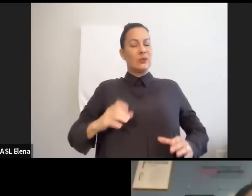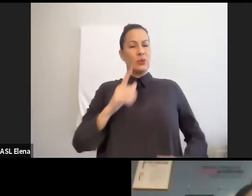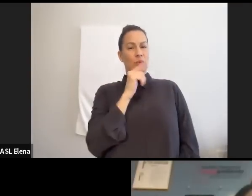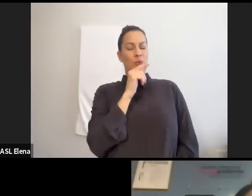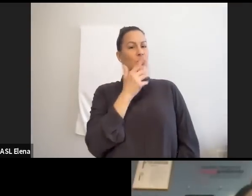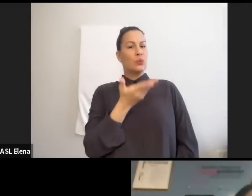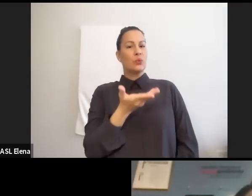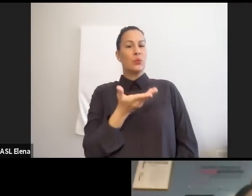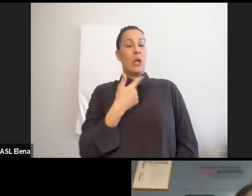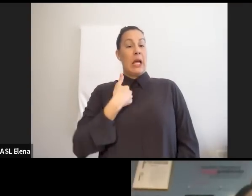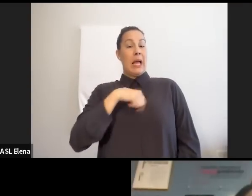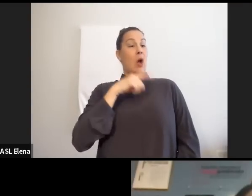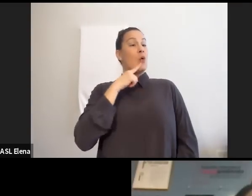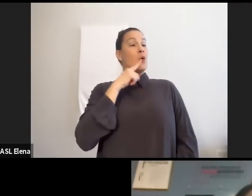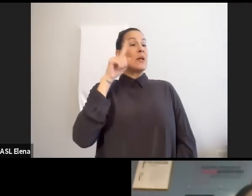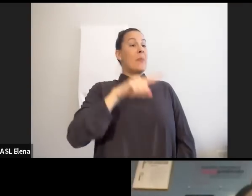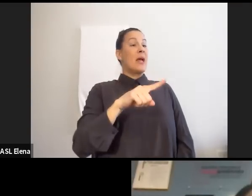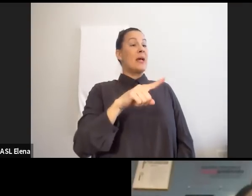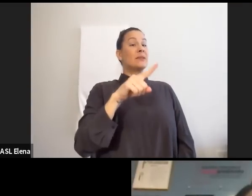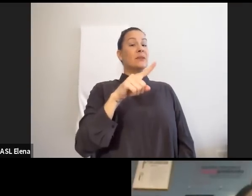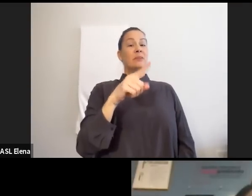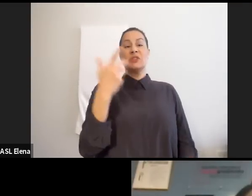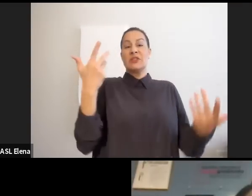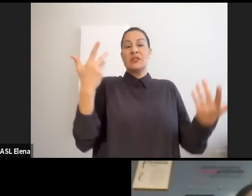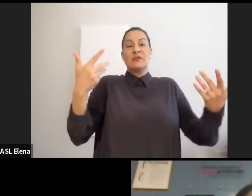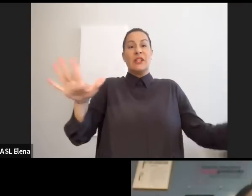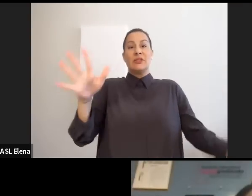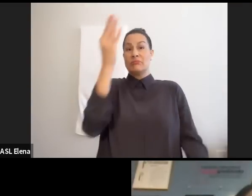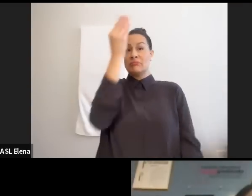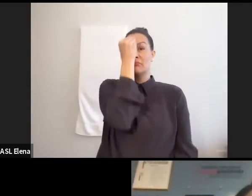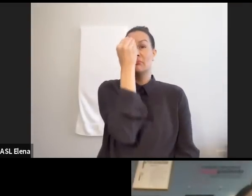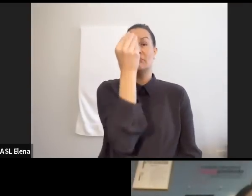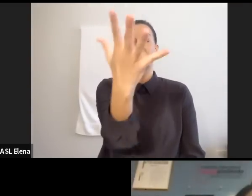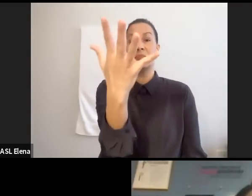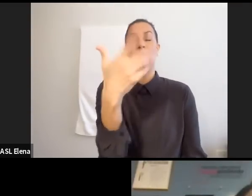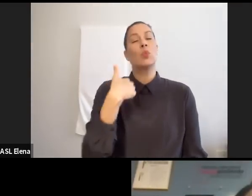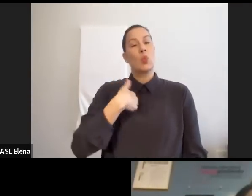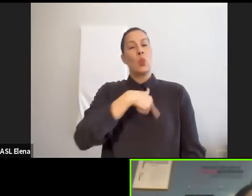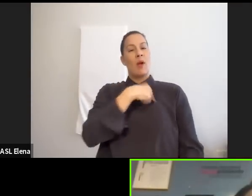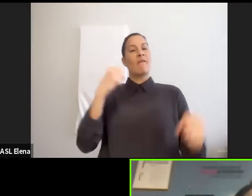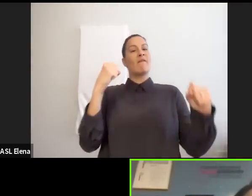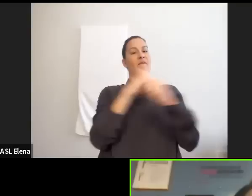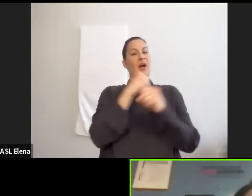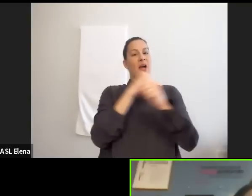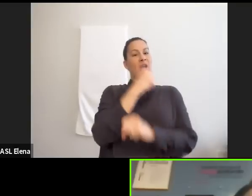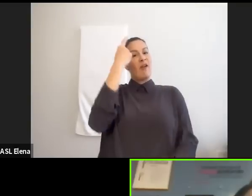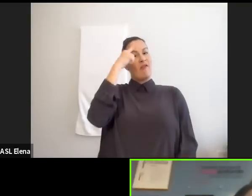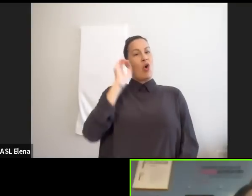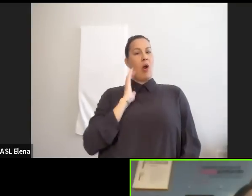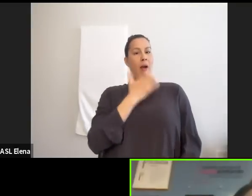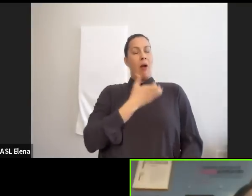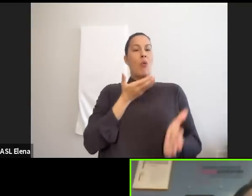our demands are now on the table, and we are fighting for those demands to be met. Y